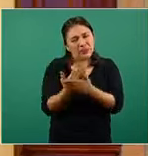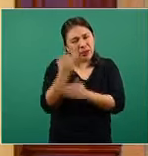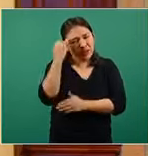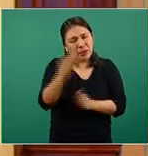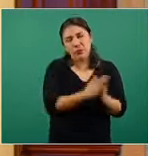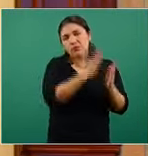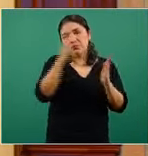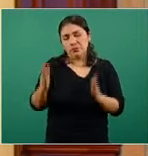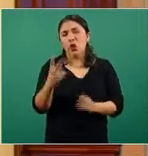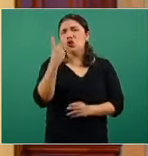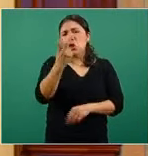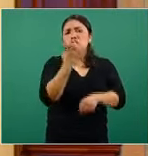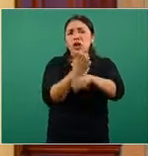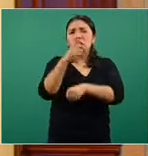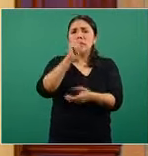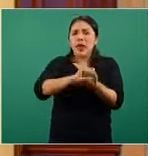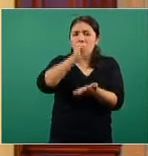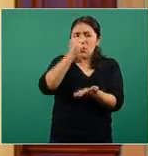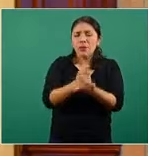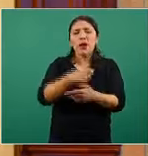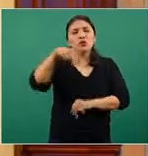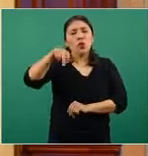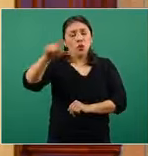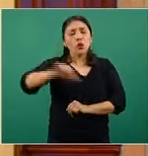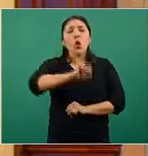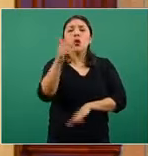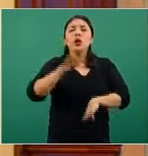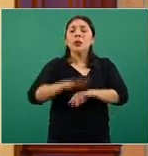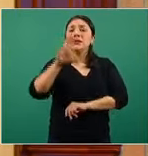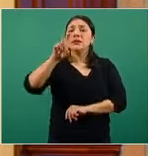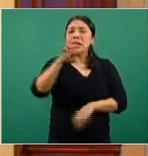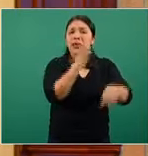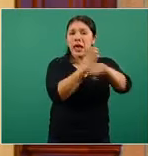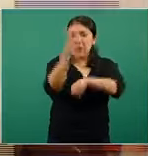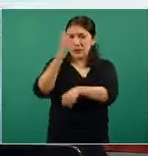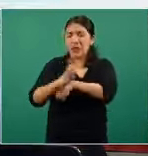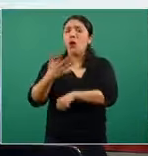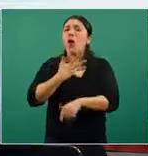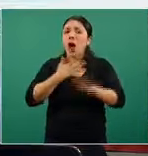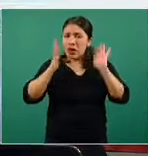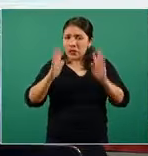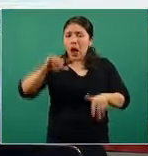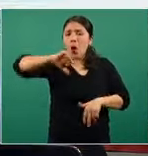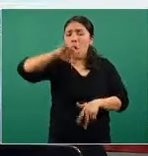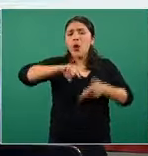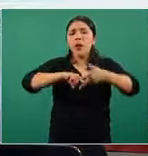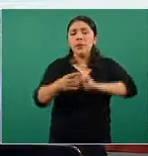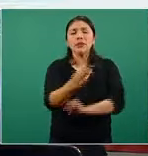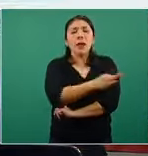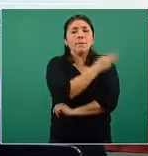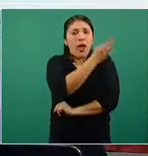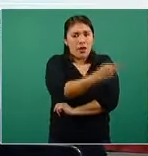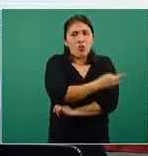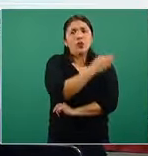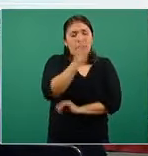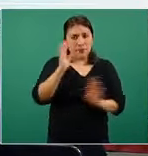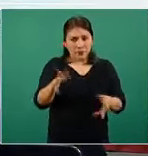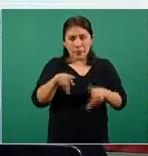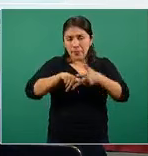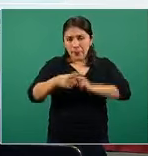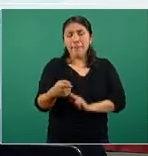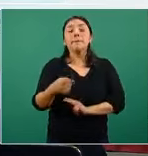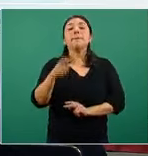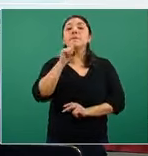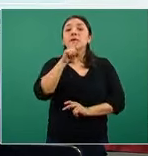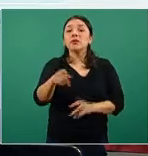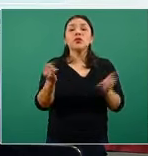dos entidades, Tamaulipas y Nuevo León. En las otras 30 entidades, como podemos ver, se inició el día de hoy con la vacunación, y a